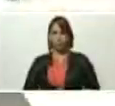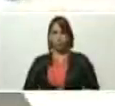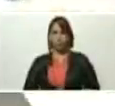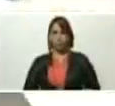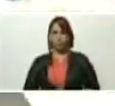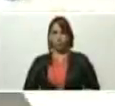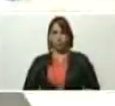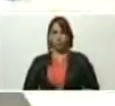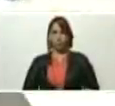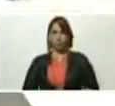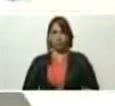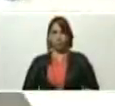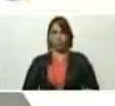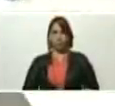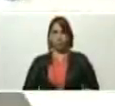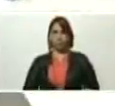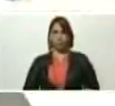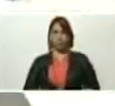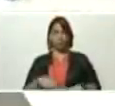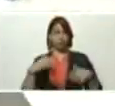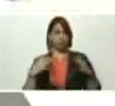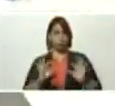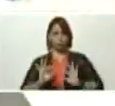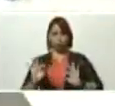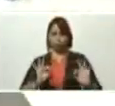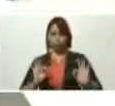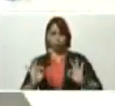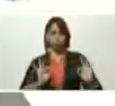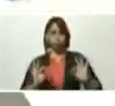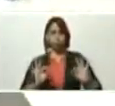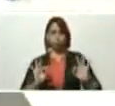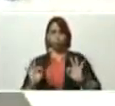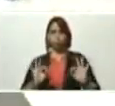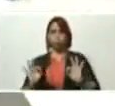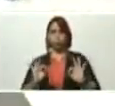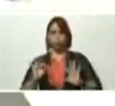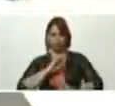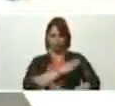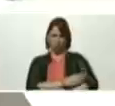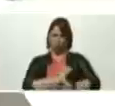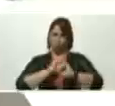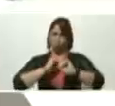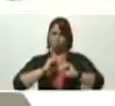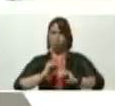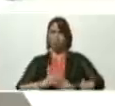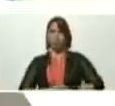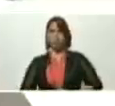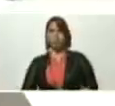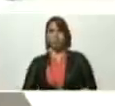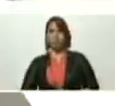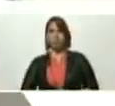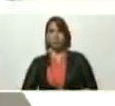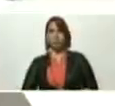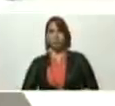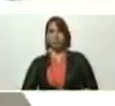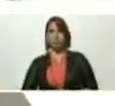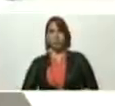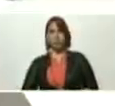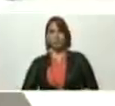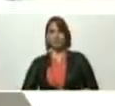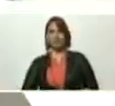tecnológica. Está bastante preparada, robusta, desde el punto de vista de los